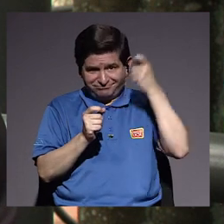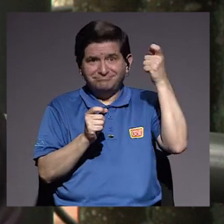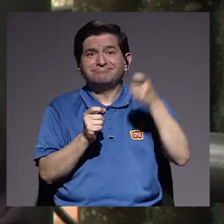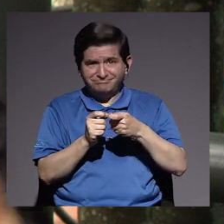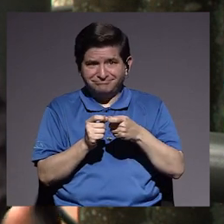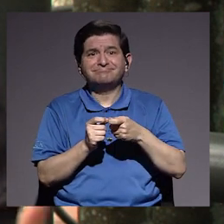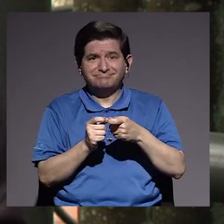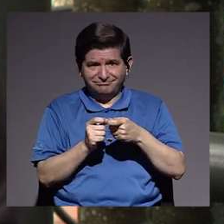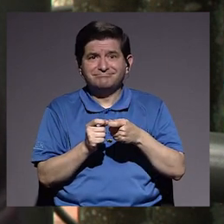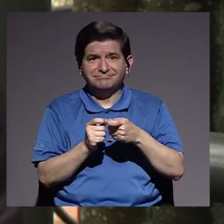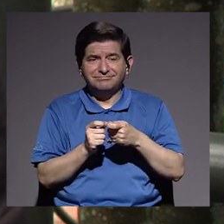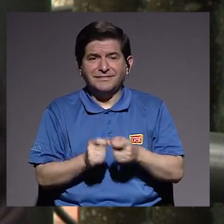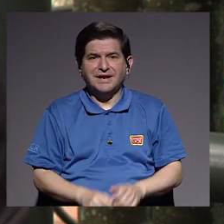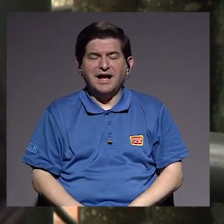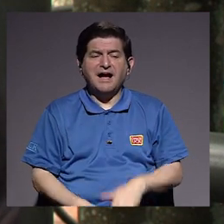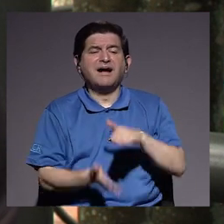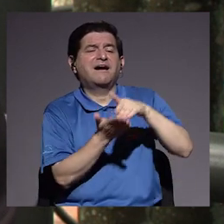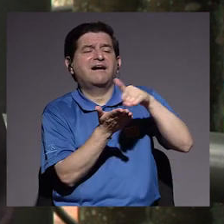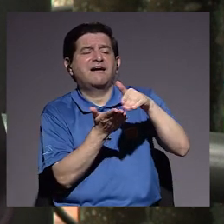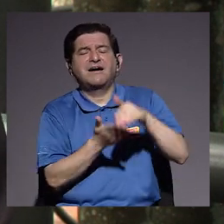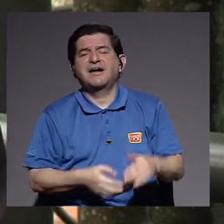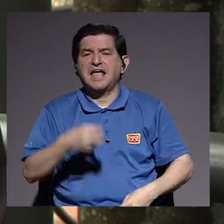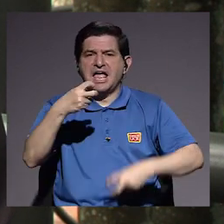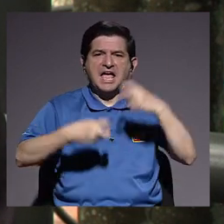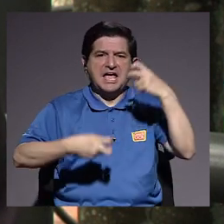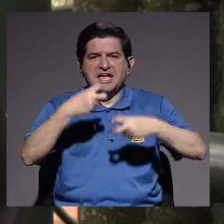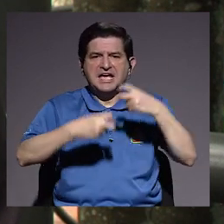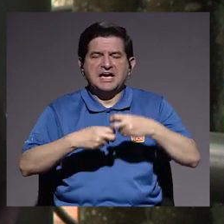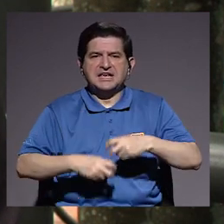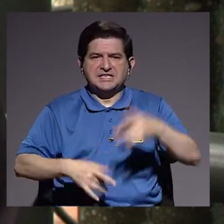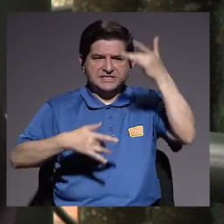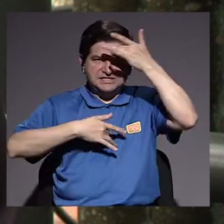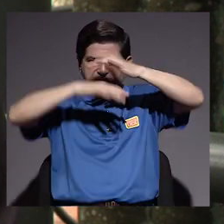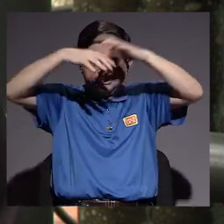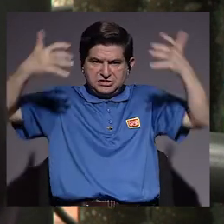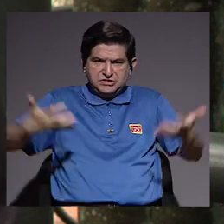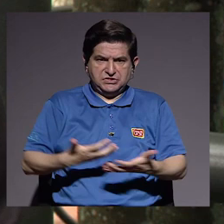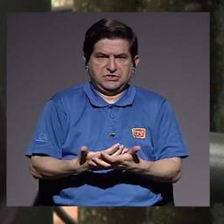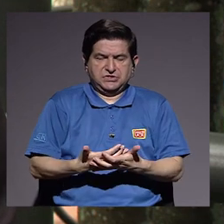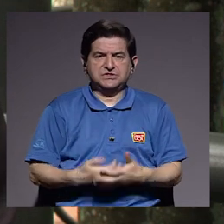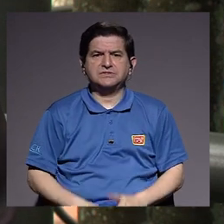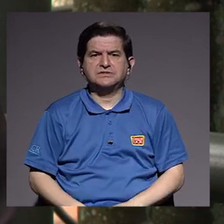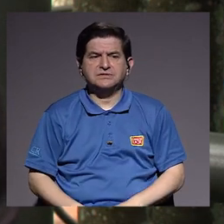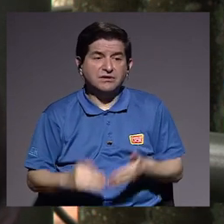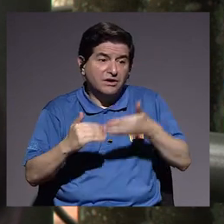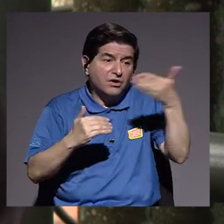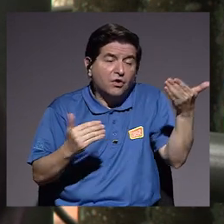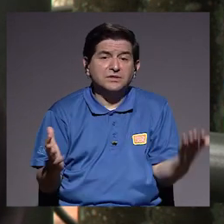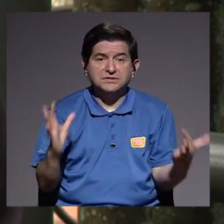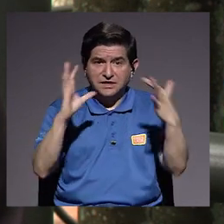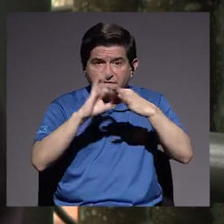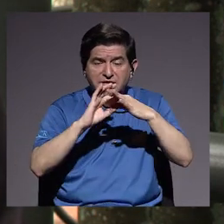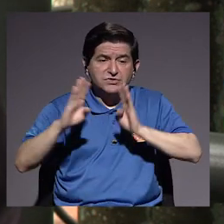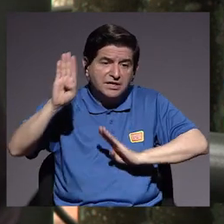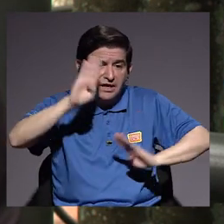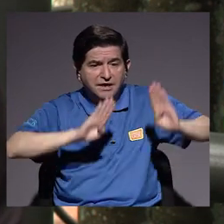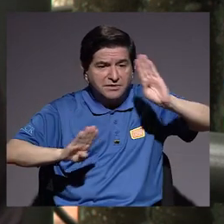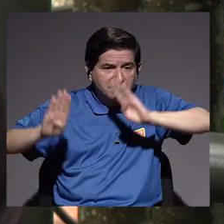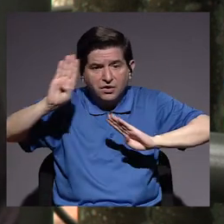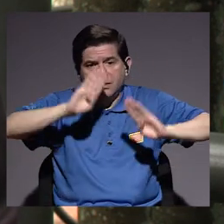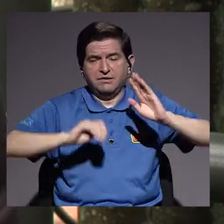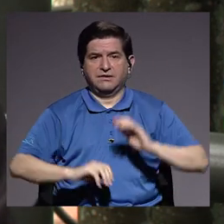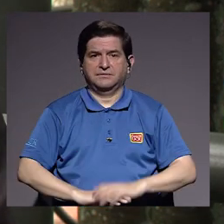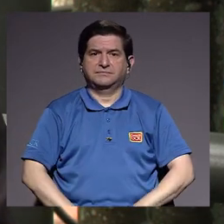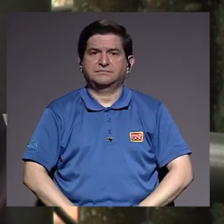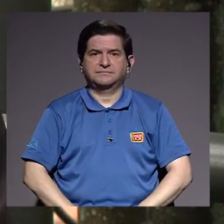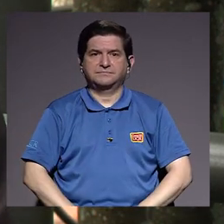por el pretexto de que tenemos una crisis pandémica, ¿no?, que tiene que ver con elementos de biológicos, justamente.